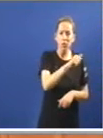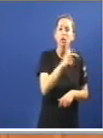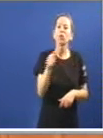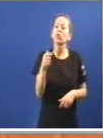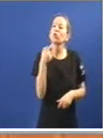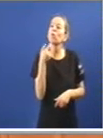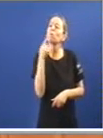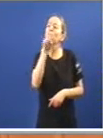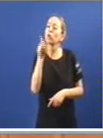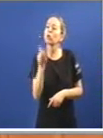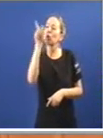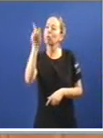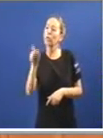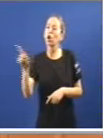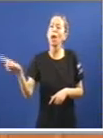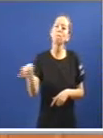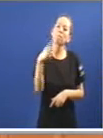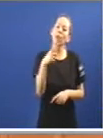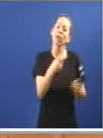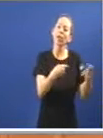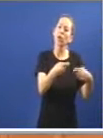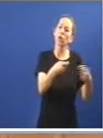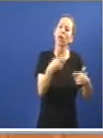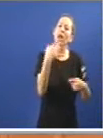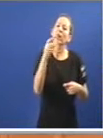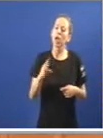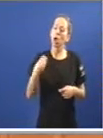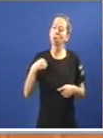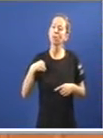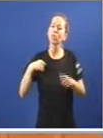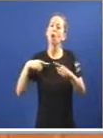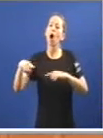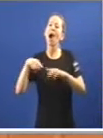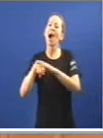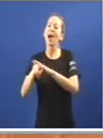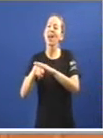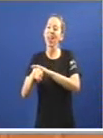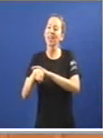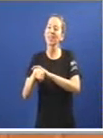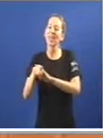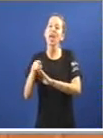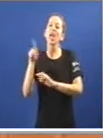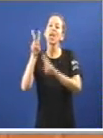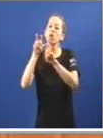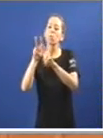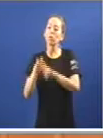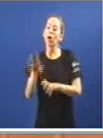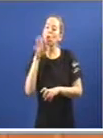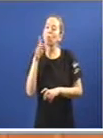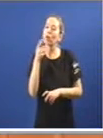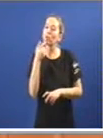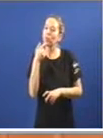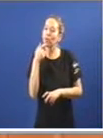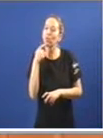te des enviar a negociar si es o ser ente imputado por presunto homicidio imprudente m entre sí eso